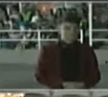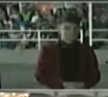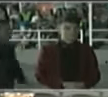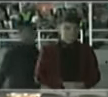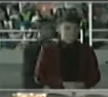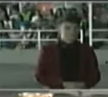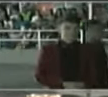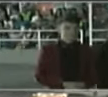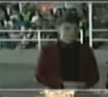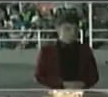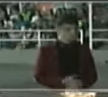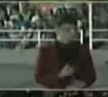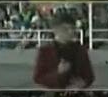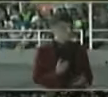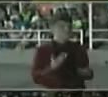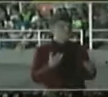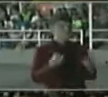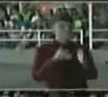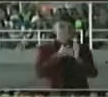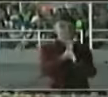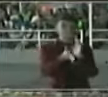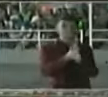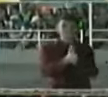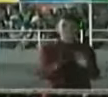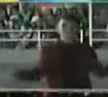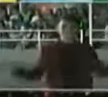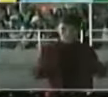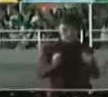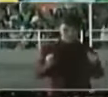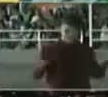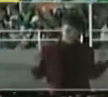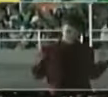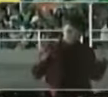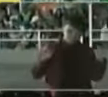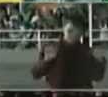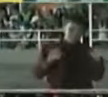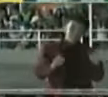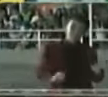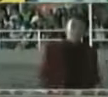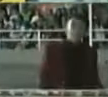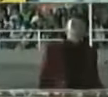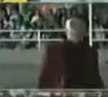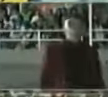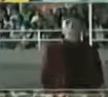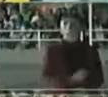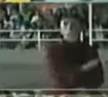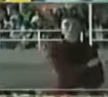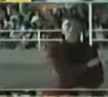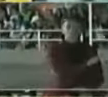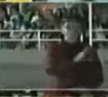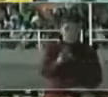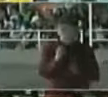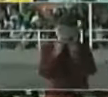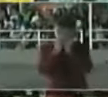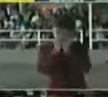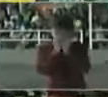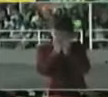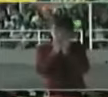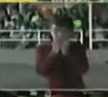Y quiero decirles a todos los presentes: nunca callen